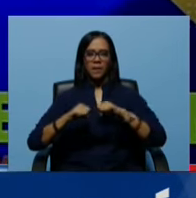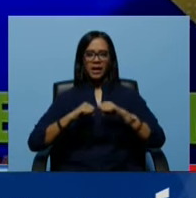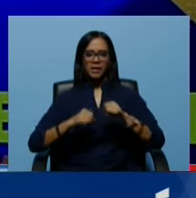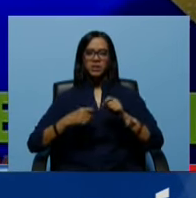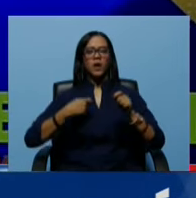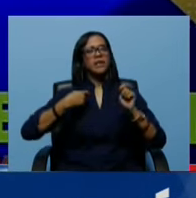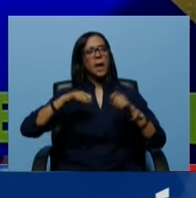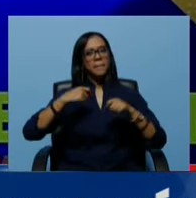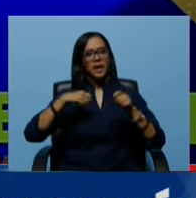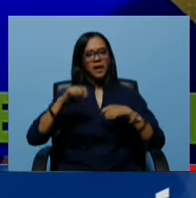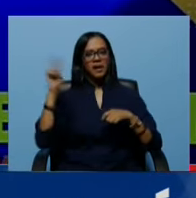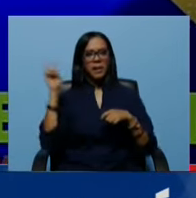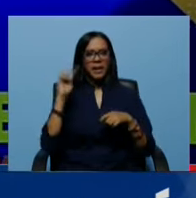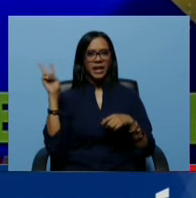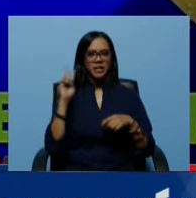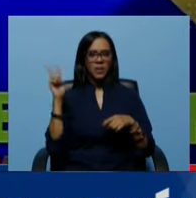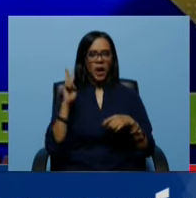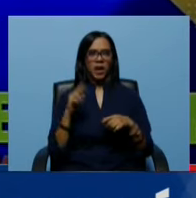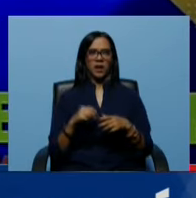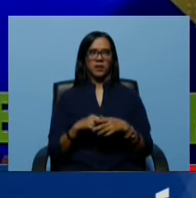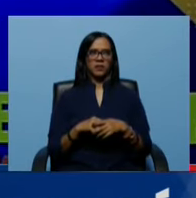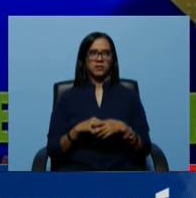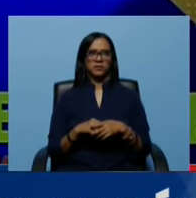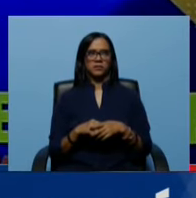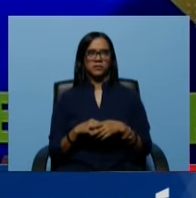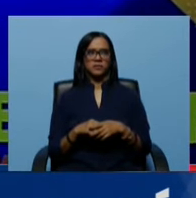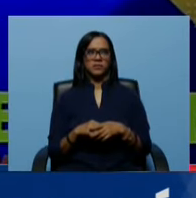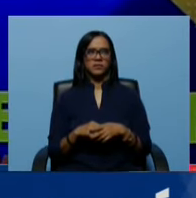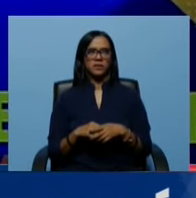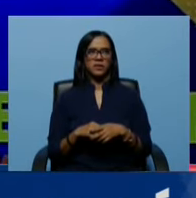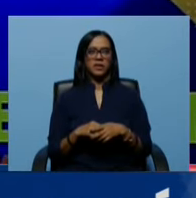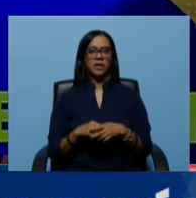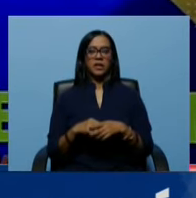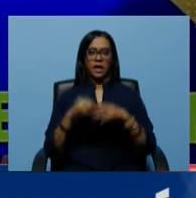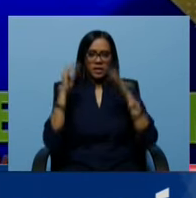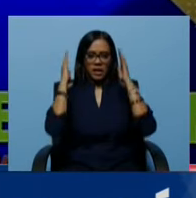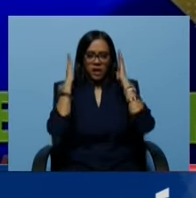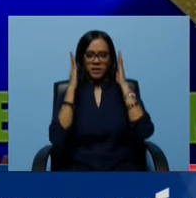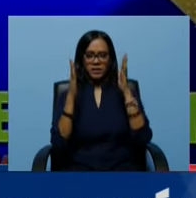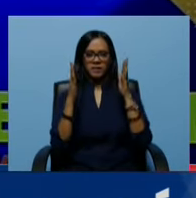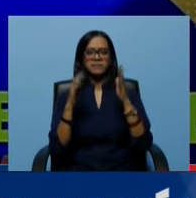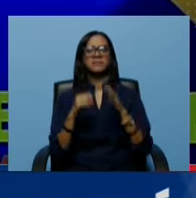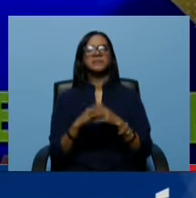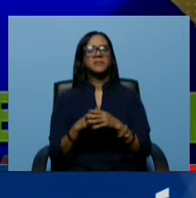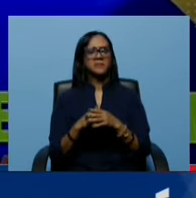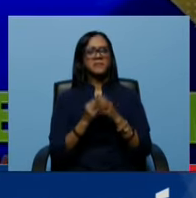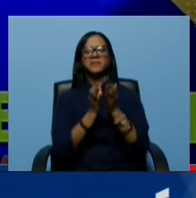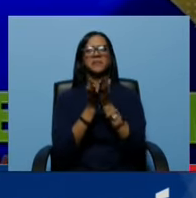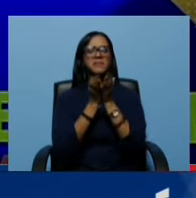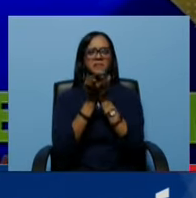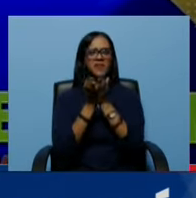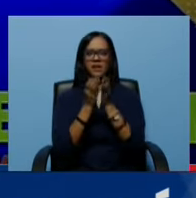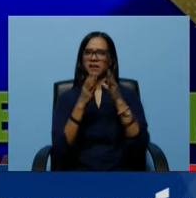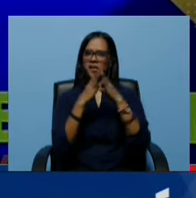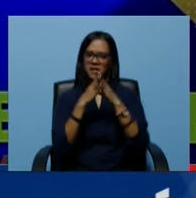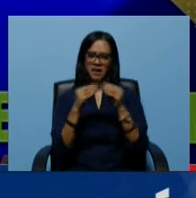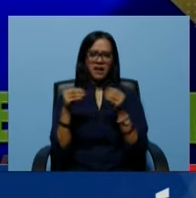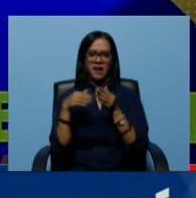Exportaciones de Venezuela, que se concentre a estudiar todos los